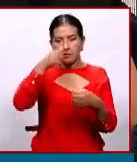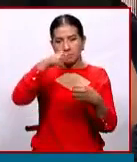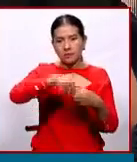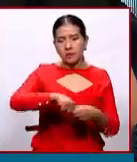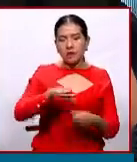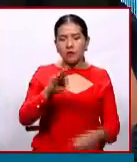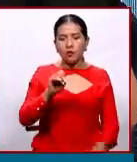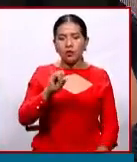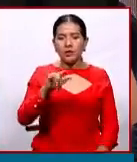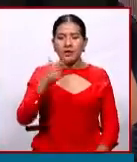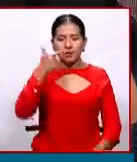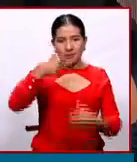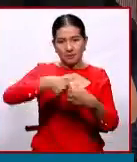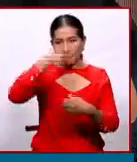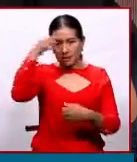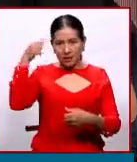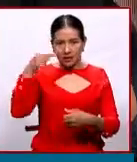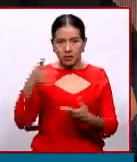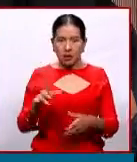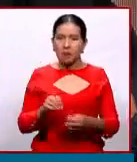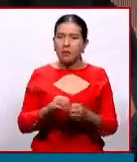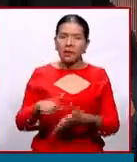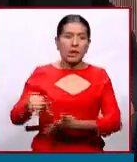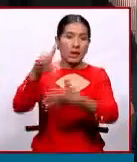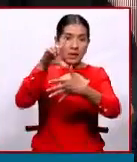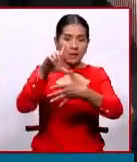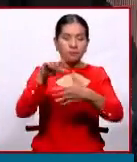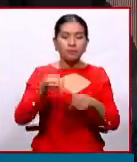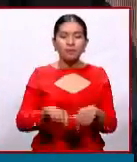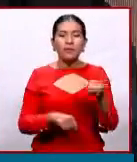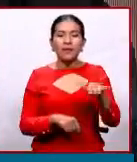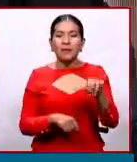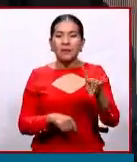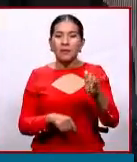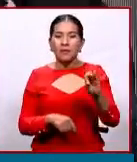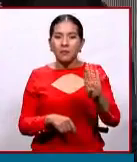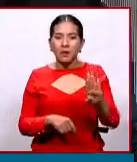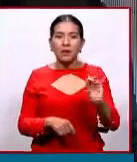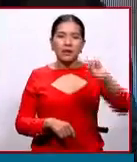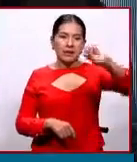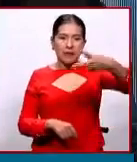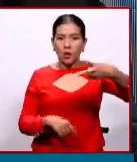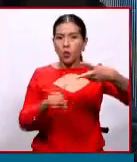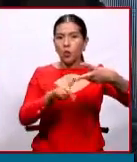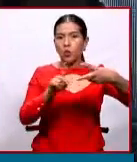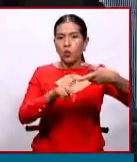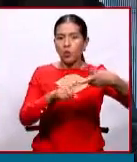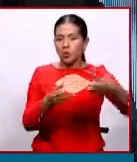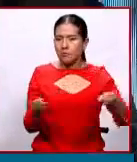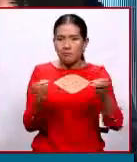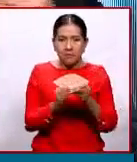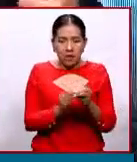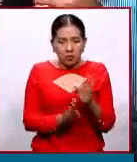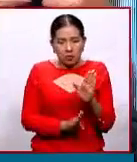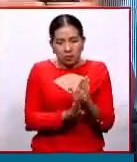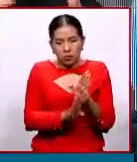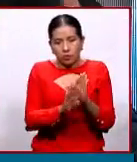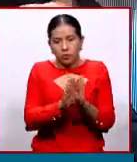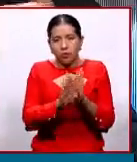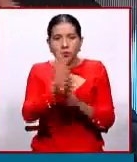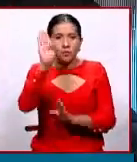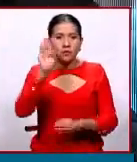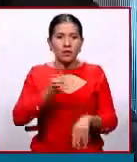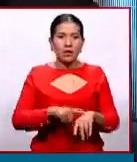nivel latinoamericano. YPFB se posiciona en un segundo lugar como una de las empresas que más ha crecido en relación en la